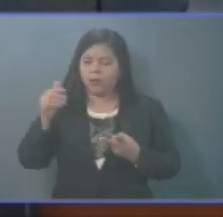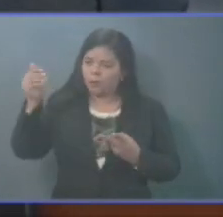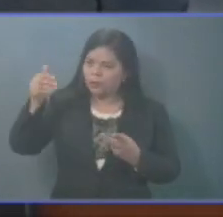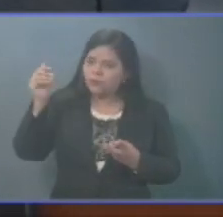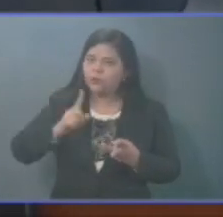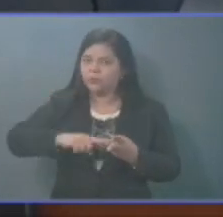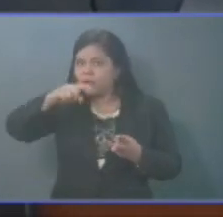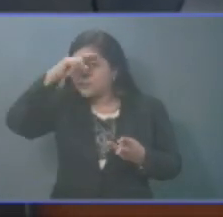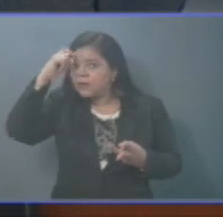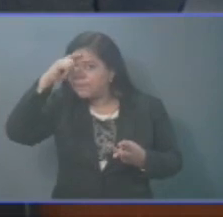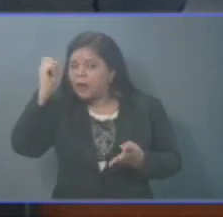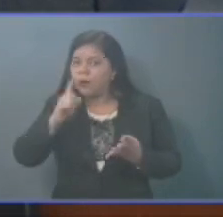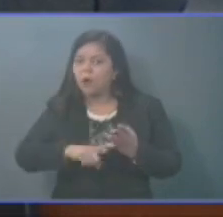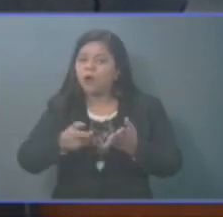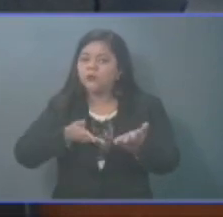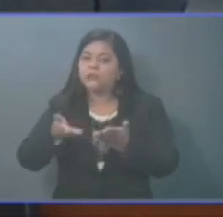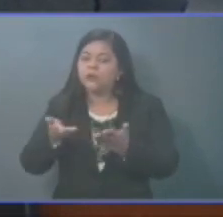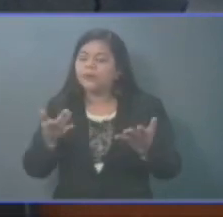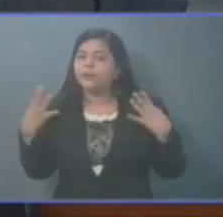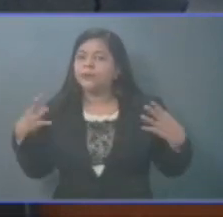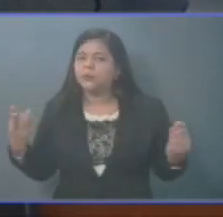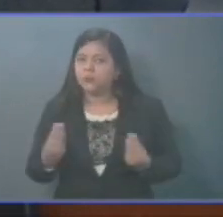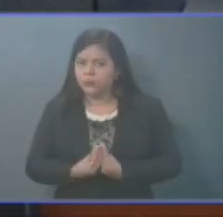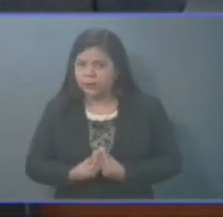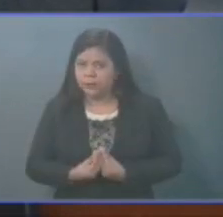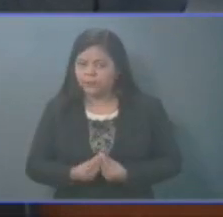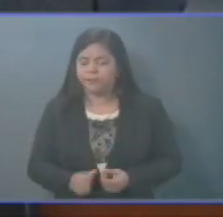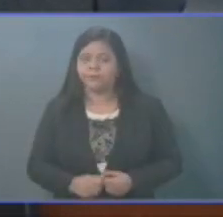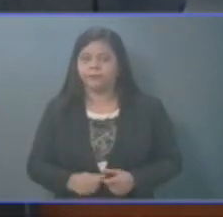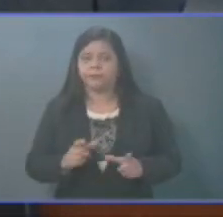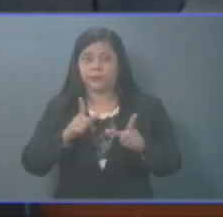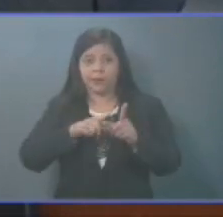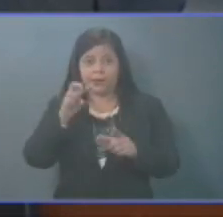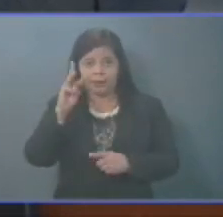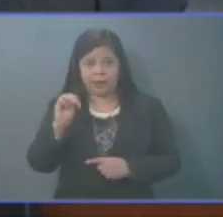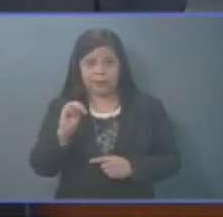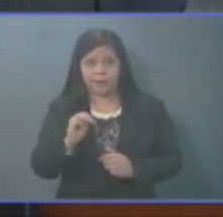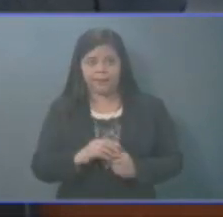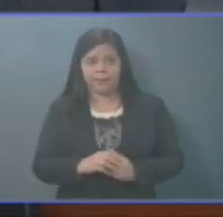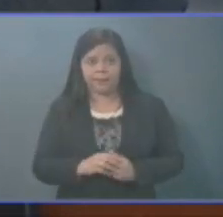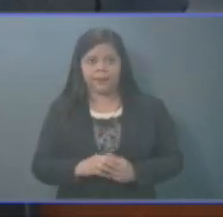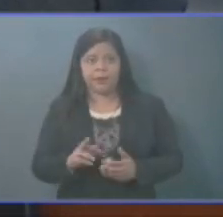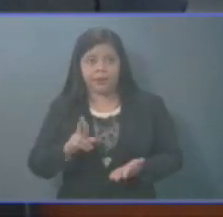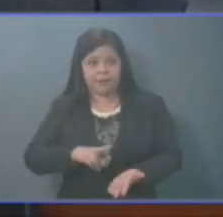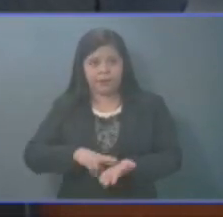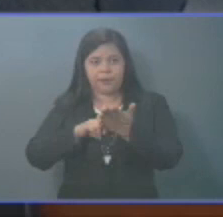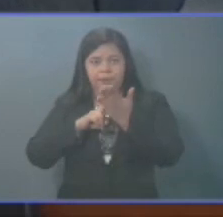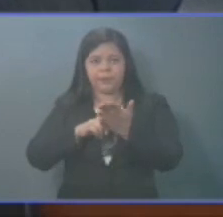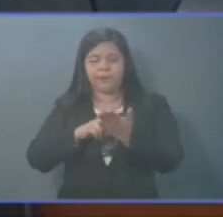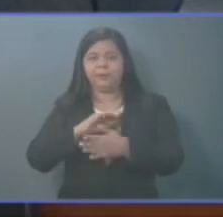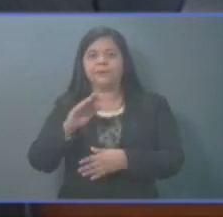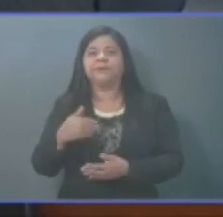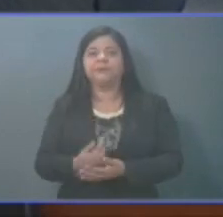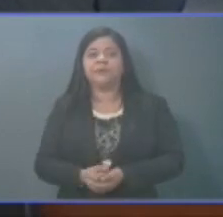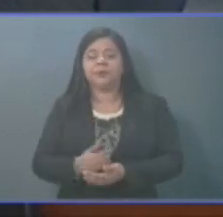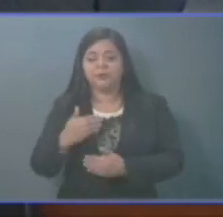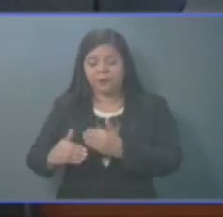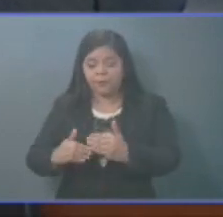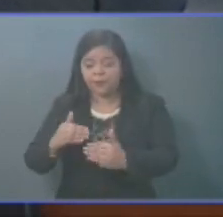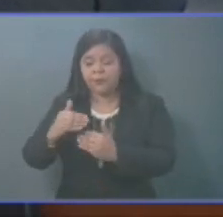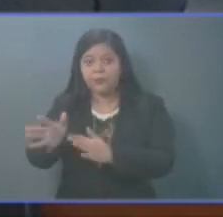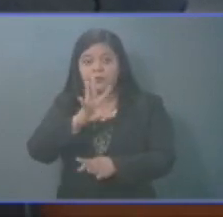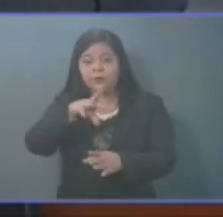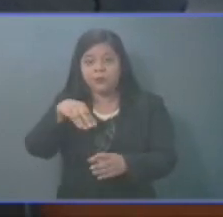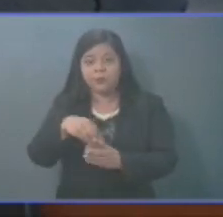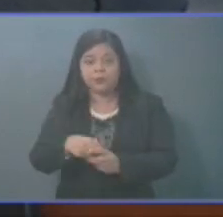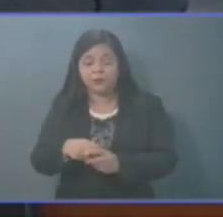el trabajo y servicios sociales, entre otras. M. Rehabilitación. Proceso que incluye